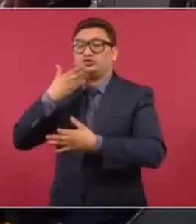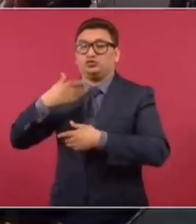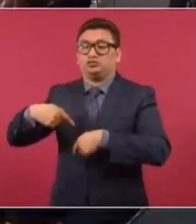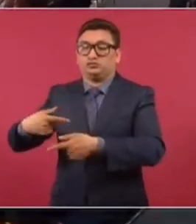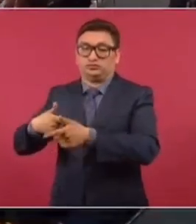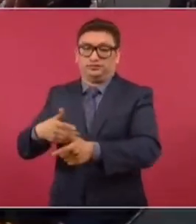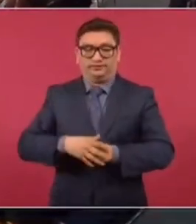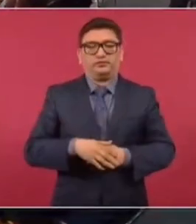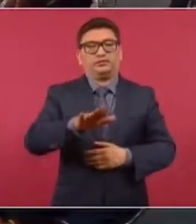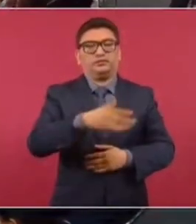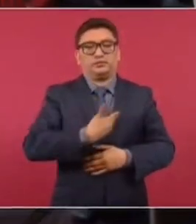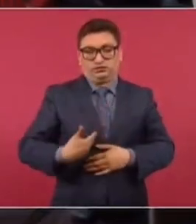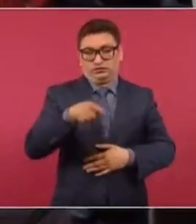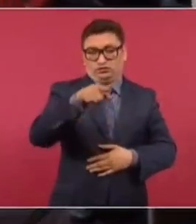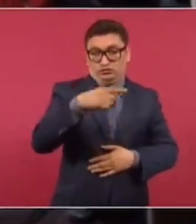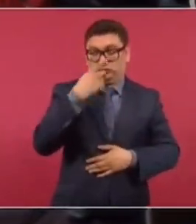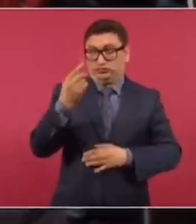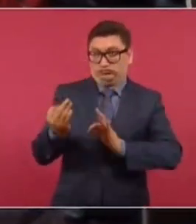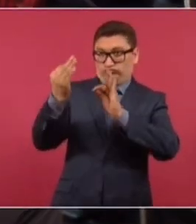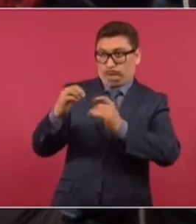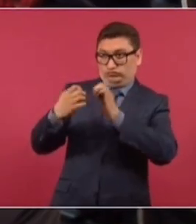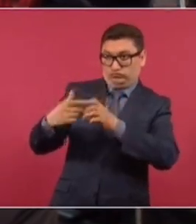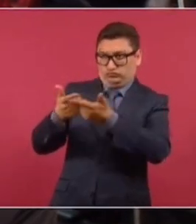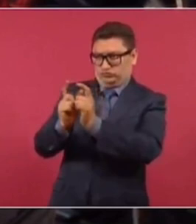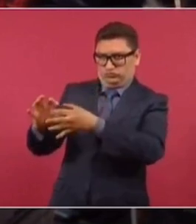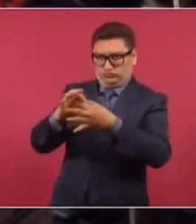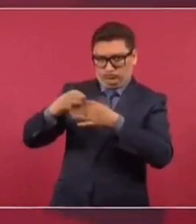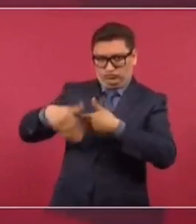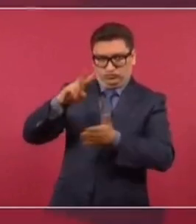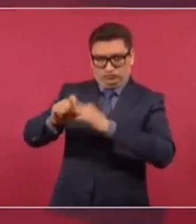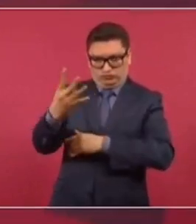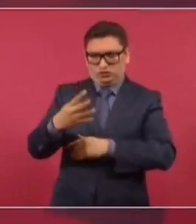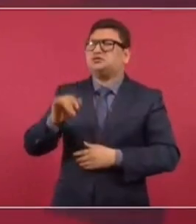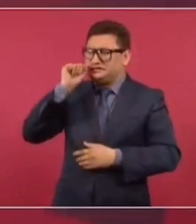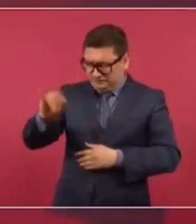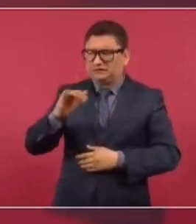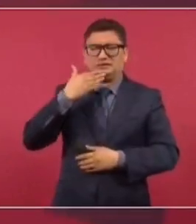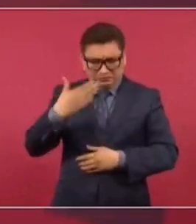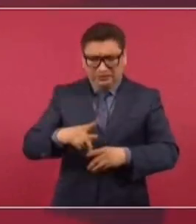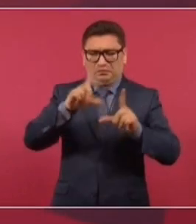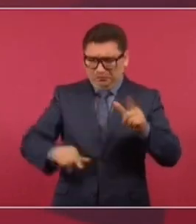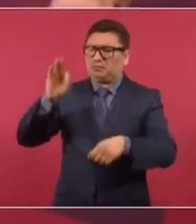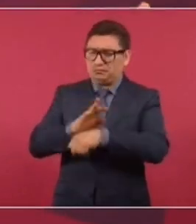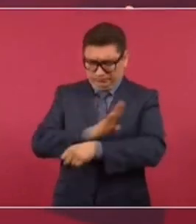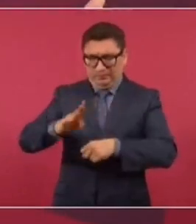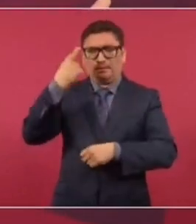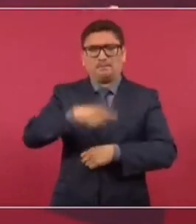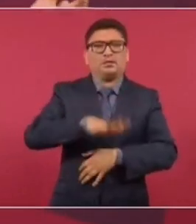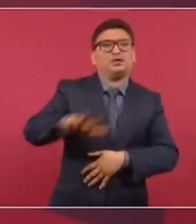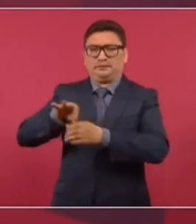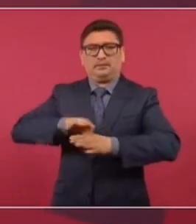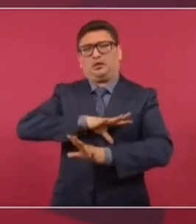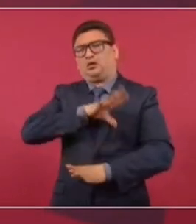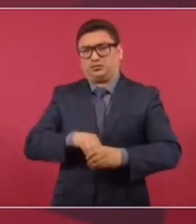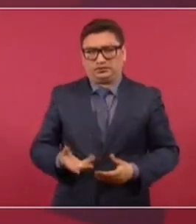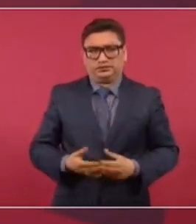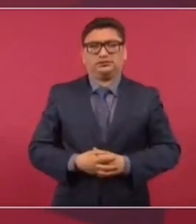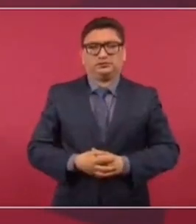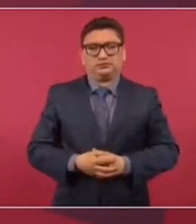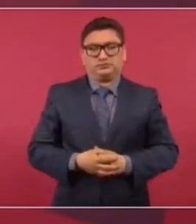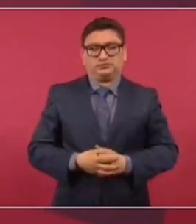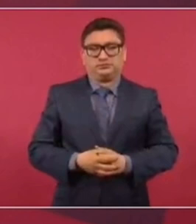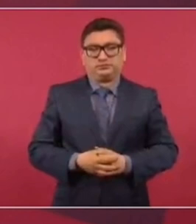Presidente, retomando, entonces usted lanza este reto a la oposición a que se agrupe rumbo al 2024. Sí, le hace bien al país. Para que haya democracia plena.